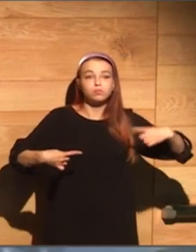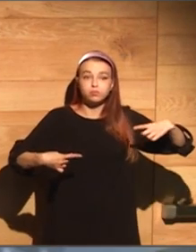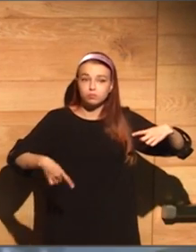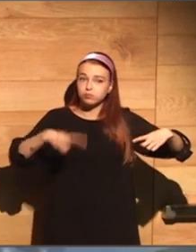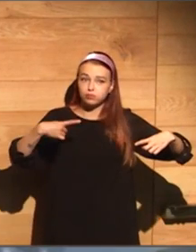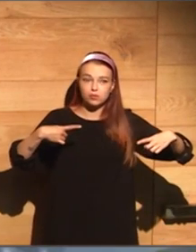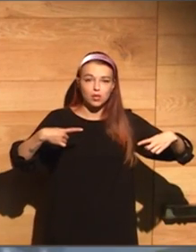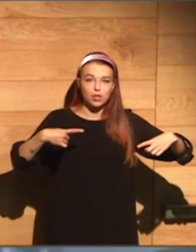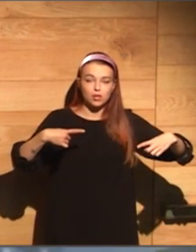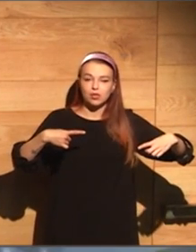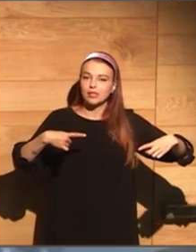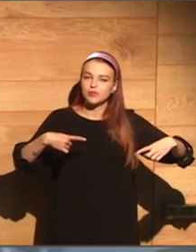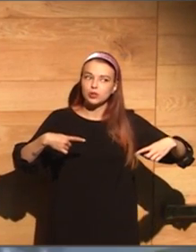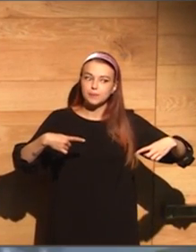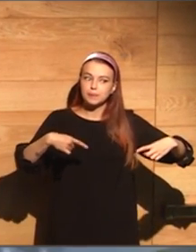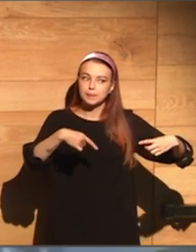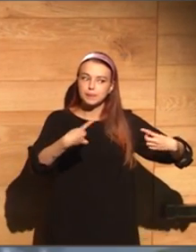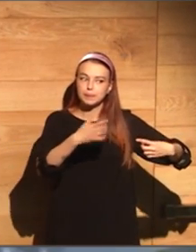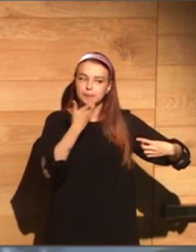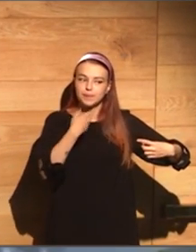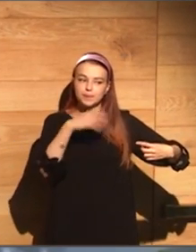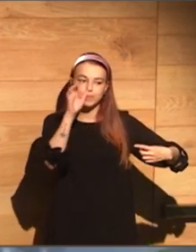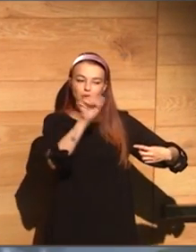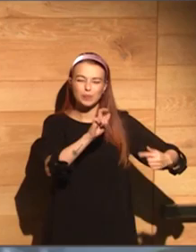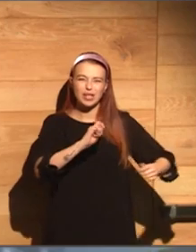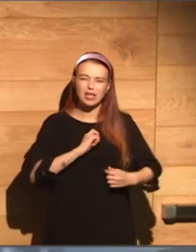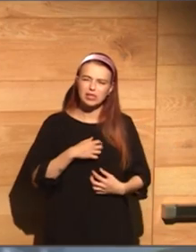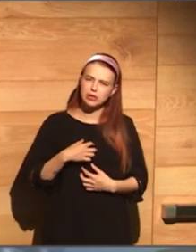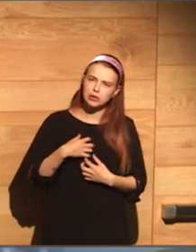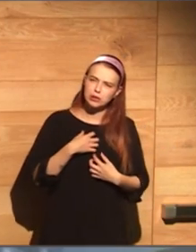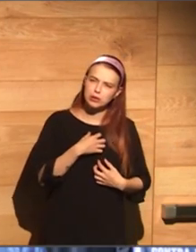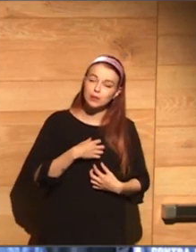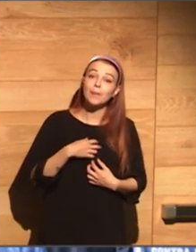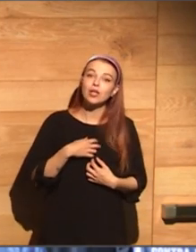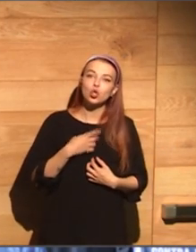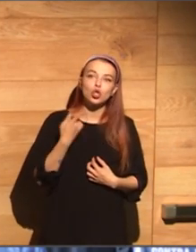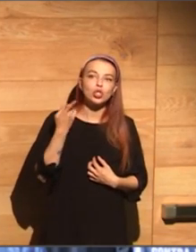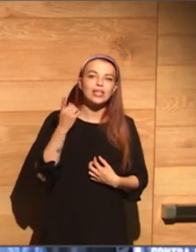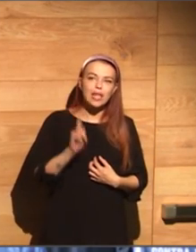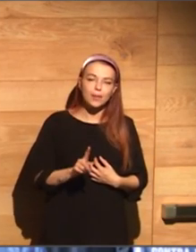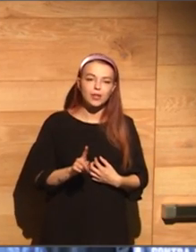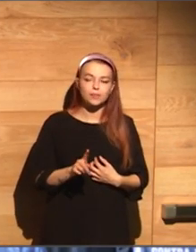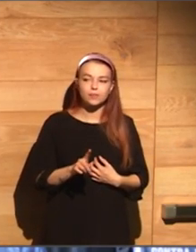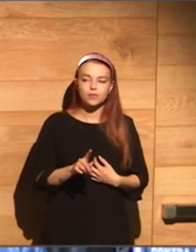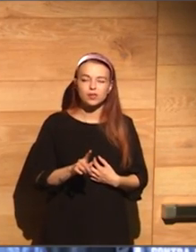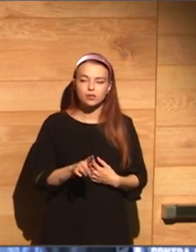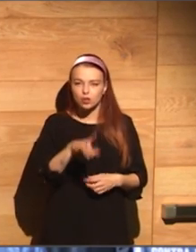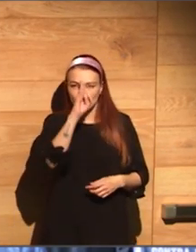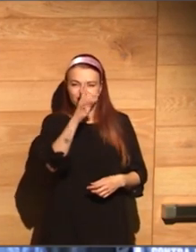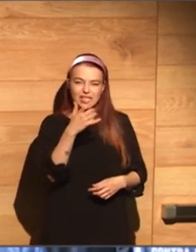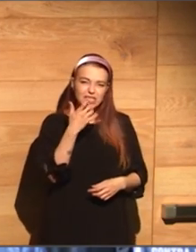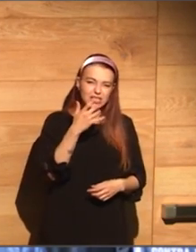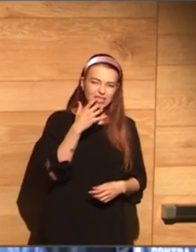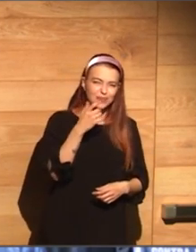que todo sea desazonador o desazonante, como decía Javi, y a la vez siempre hay, no sé si es comprensión, pero